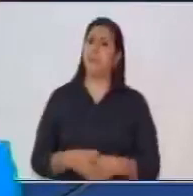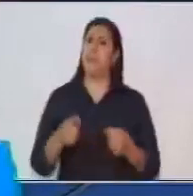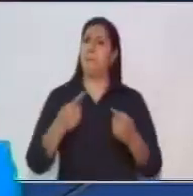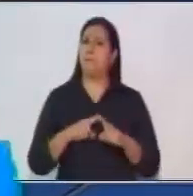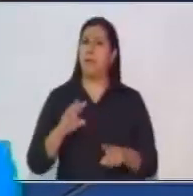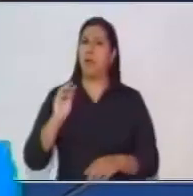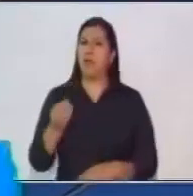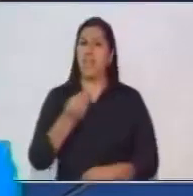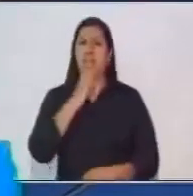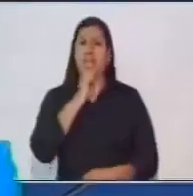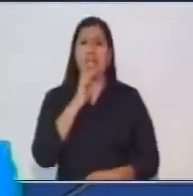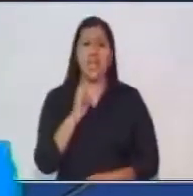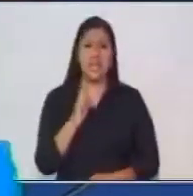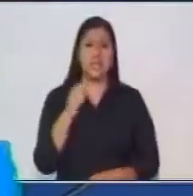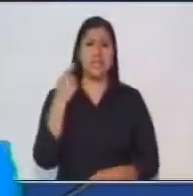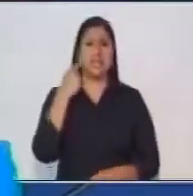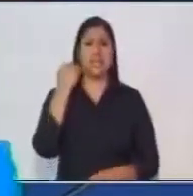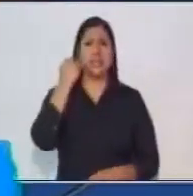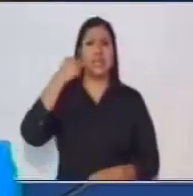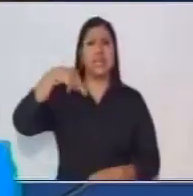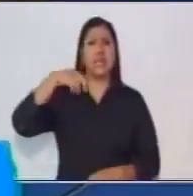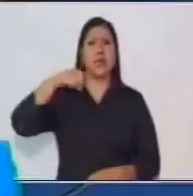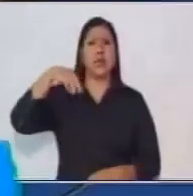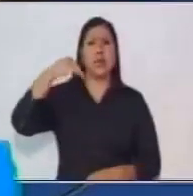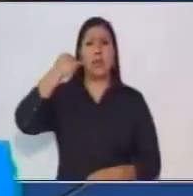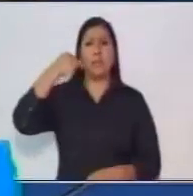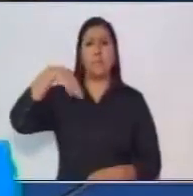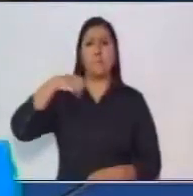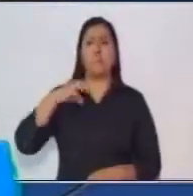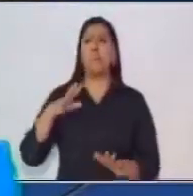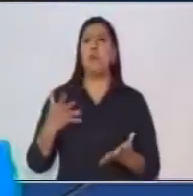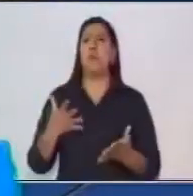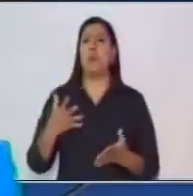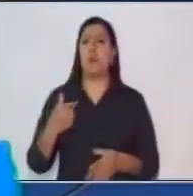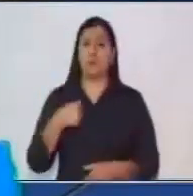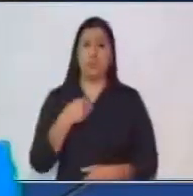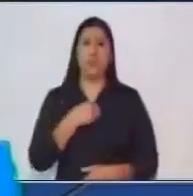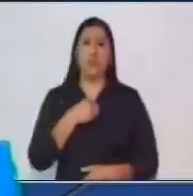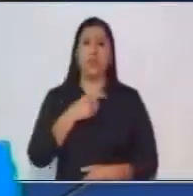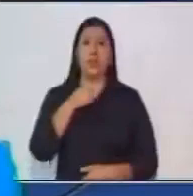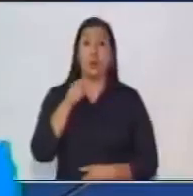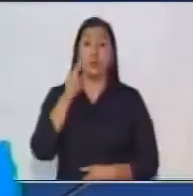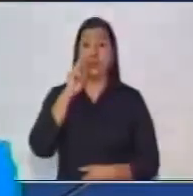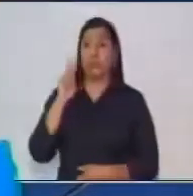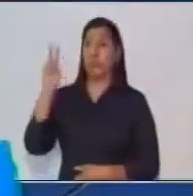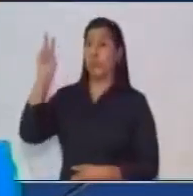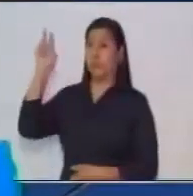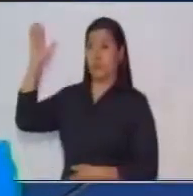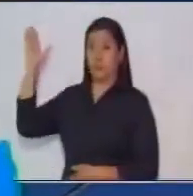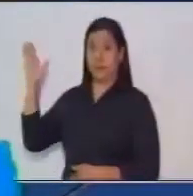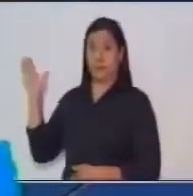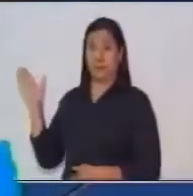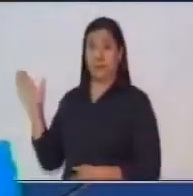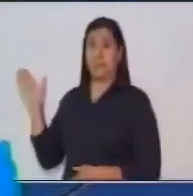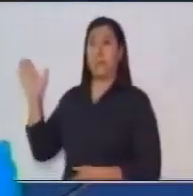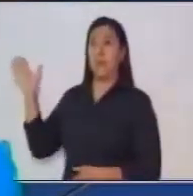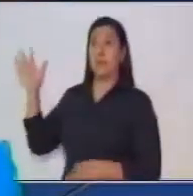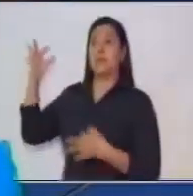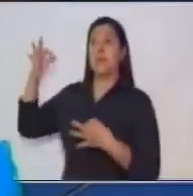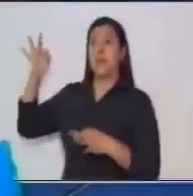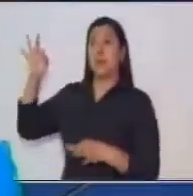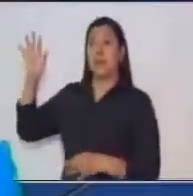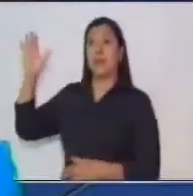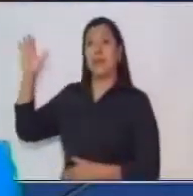sinónimo? Quiero que ustedes acá, en base a estas imágenes que se encuentran acá, en este primer